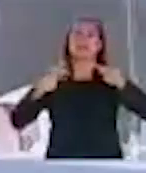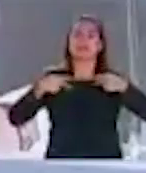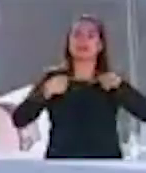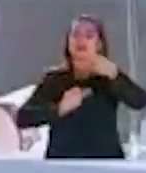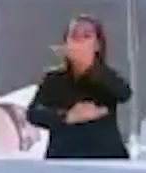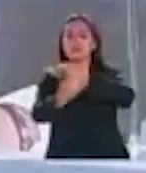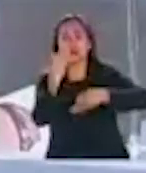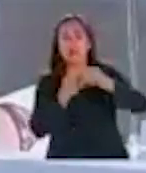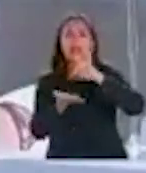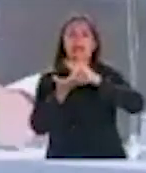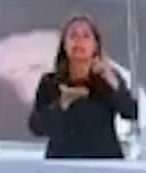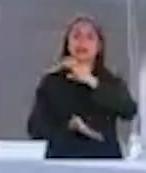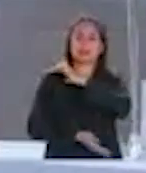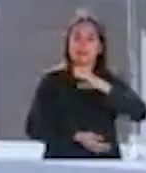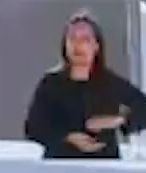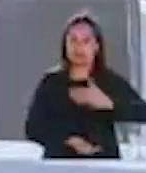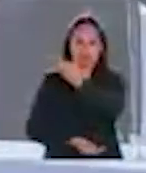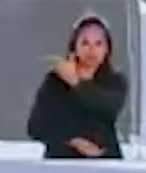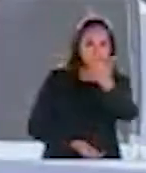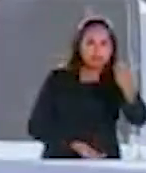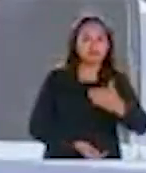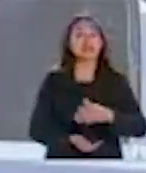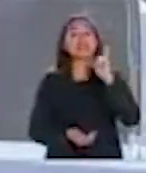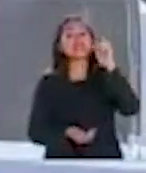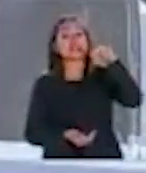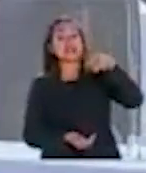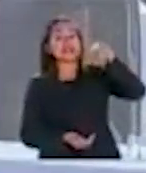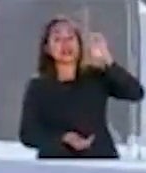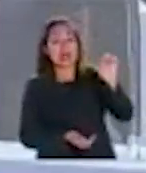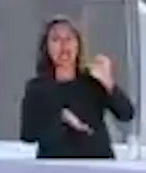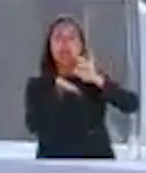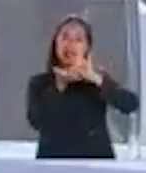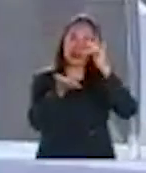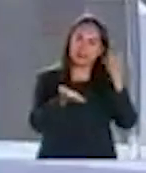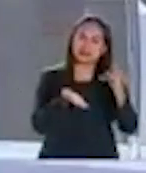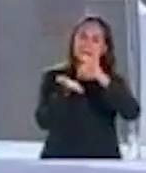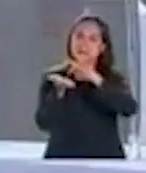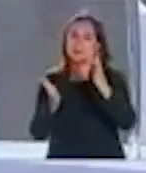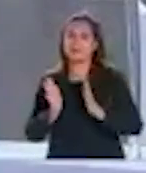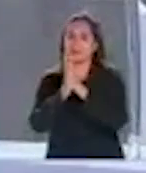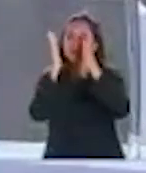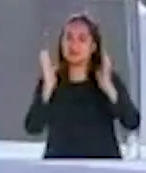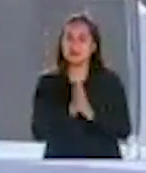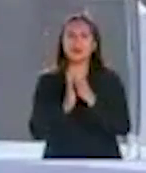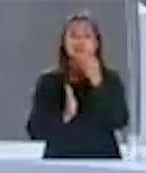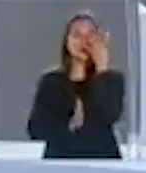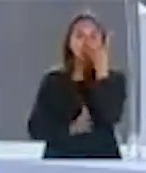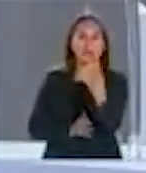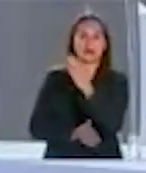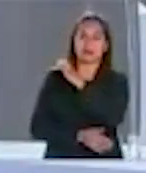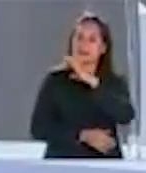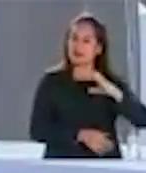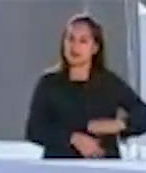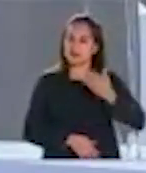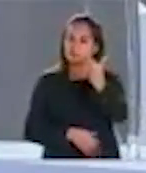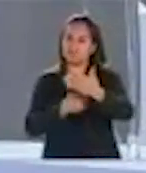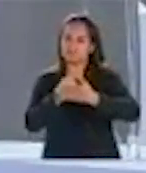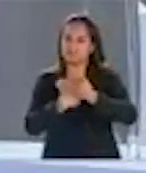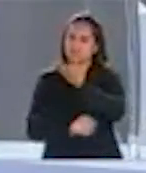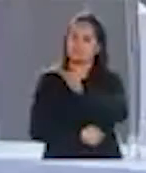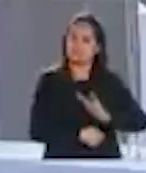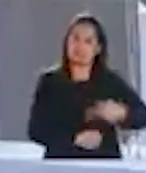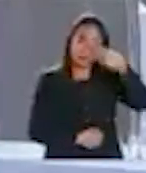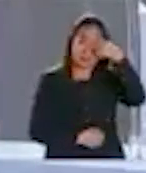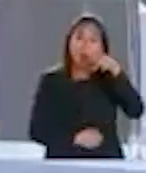candidatos el instituto nacional electoral agradece la participación insisto de los cuatro candidatos a la presidencia de méxico y confía en que este ejercicio